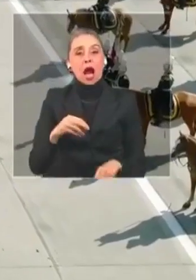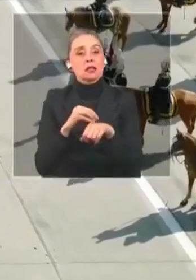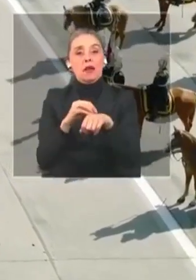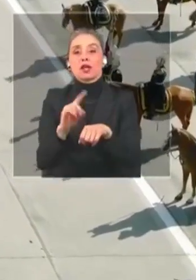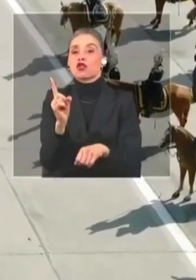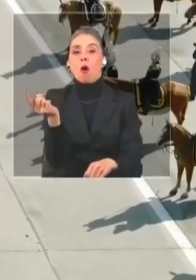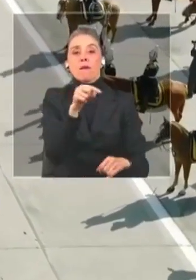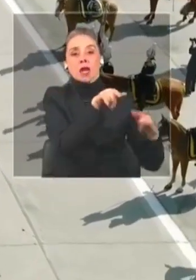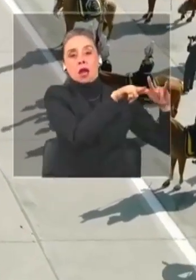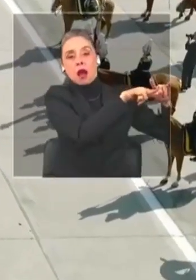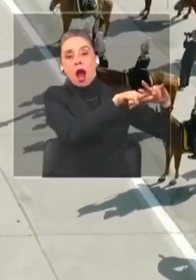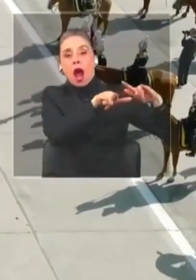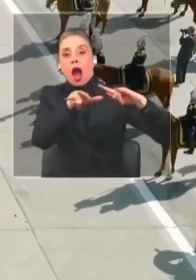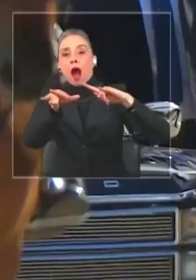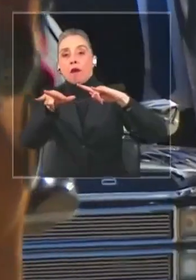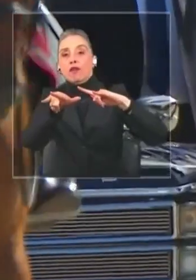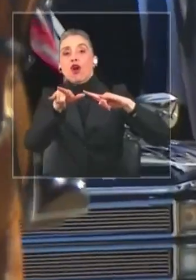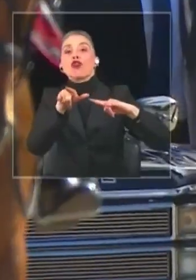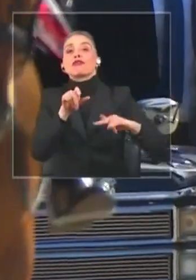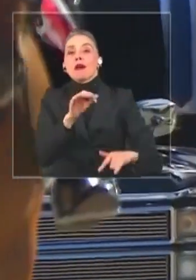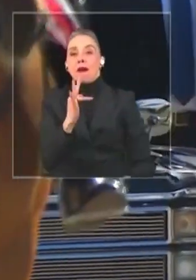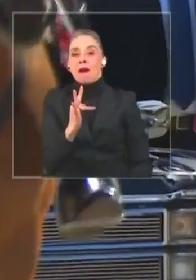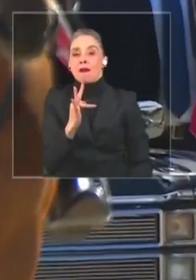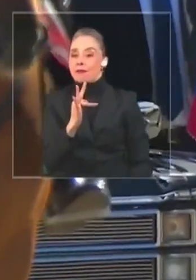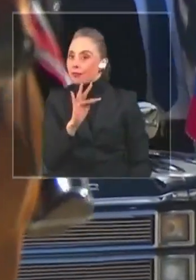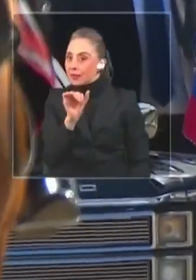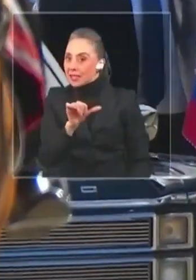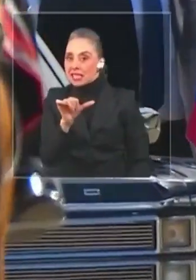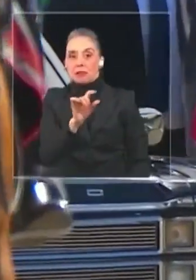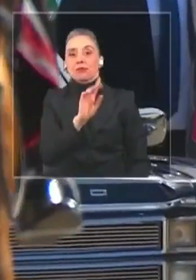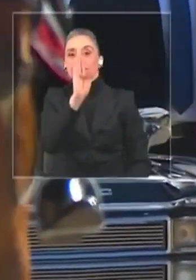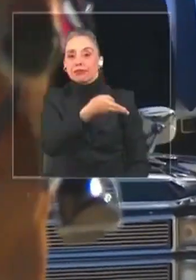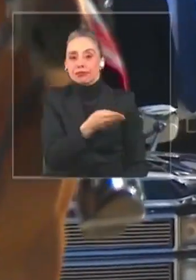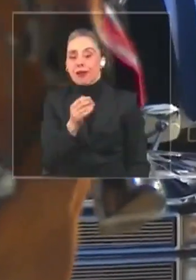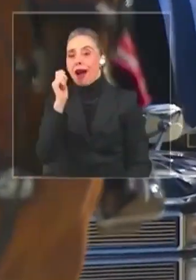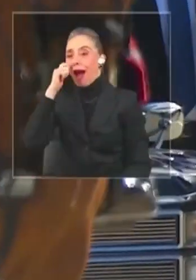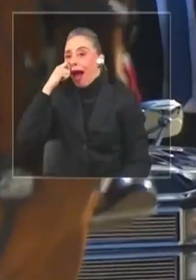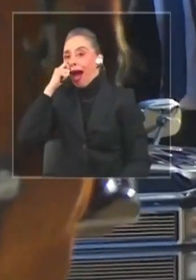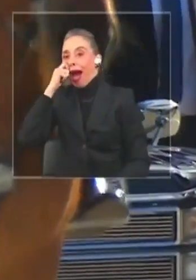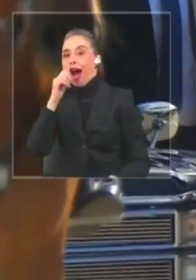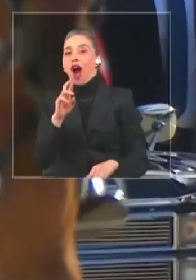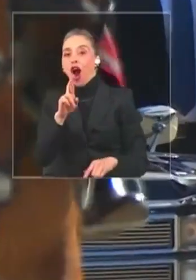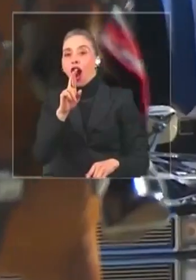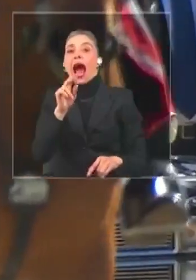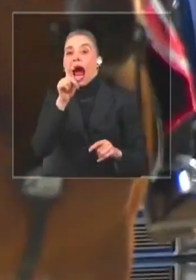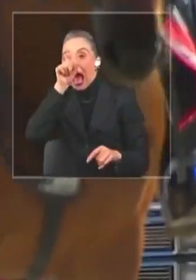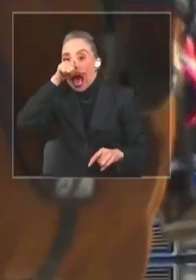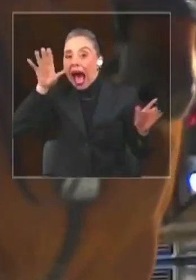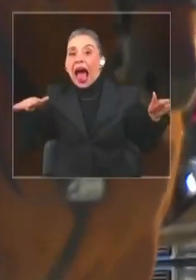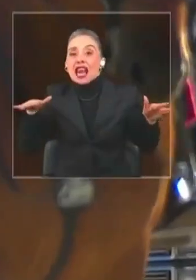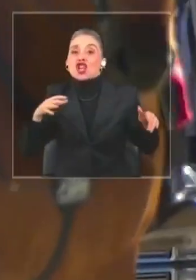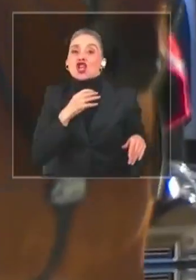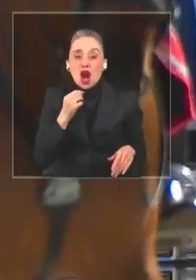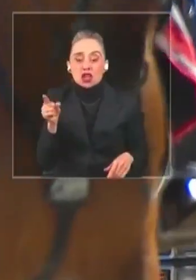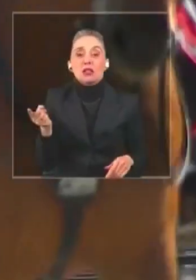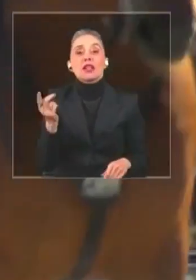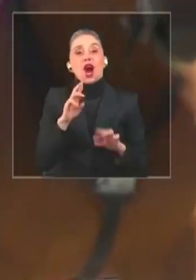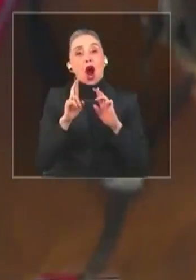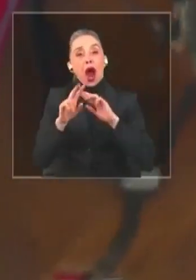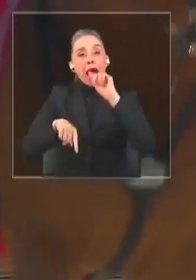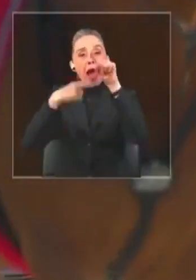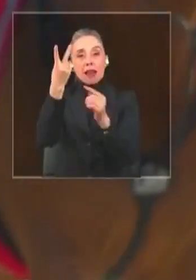estar presentes durante esta jornada. Así que los vamos a echar de menos. Ojalá los halcones puedan volver en la parada militar del